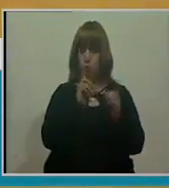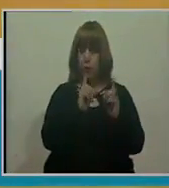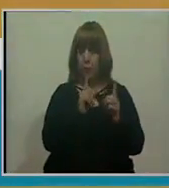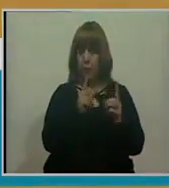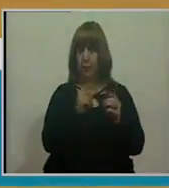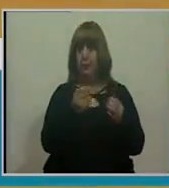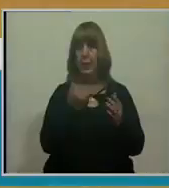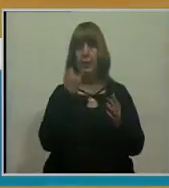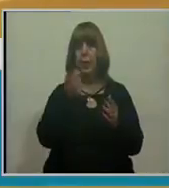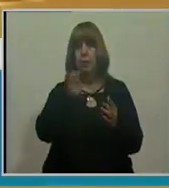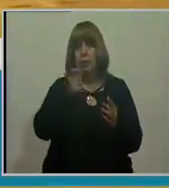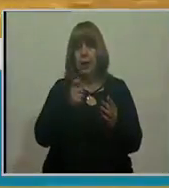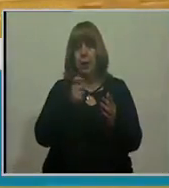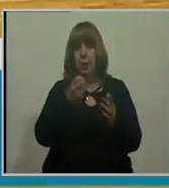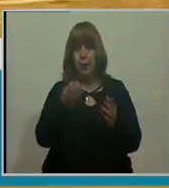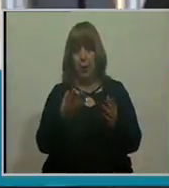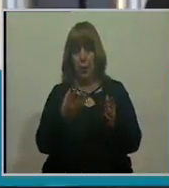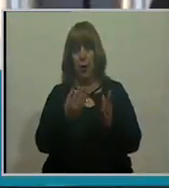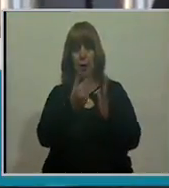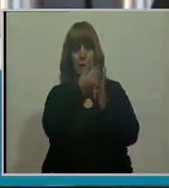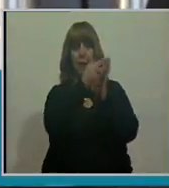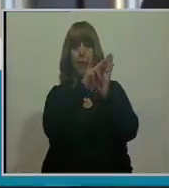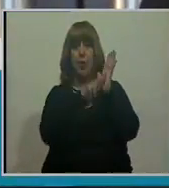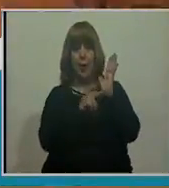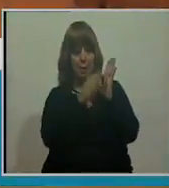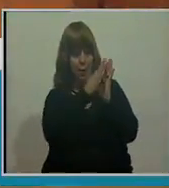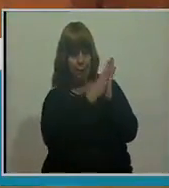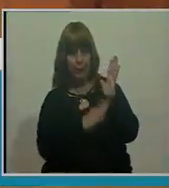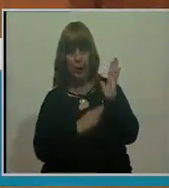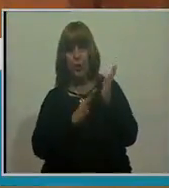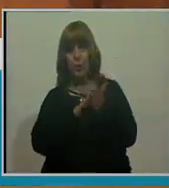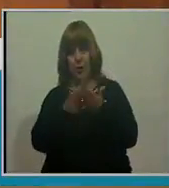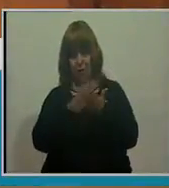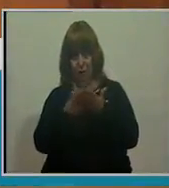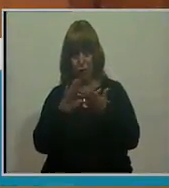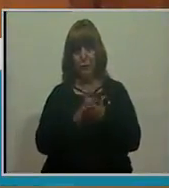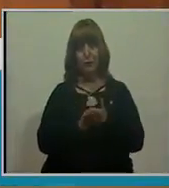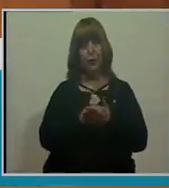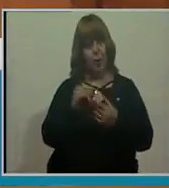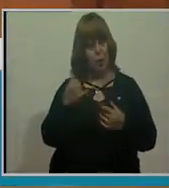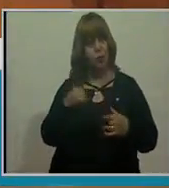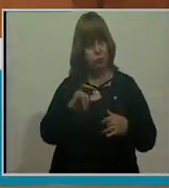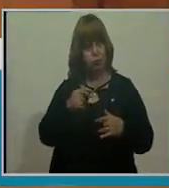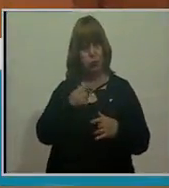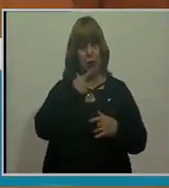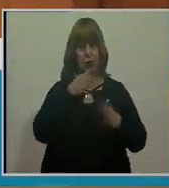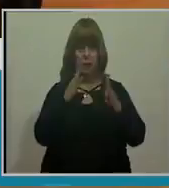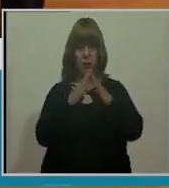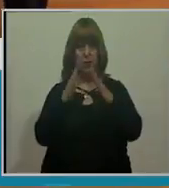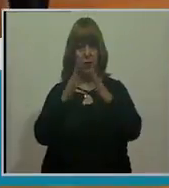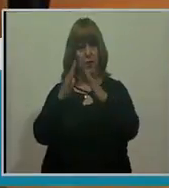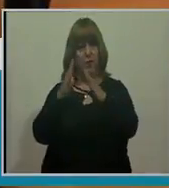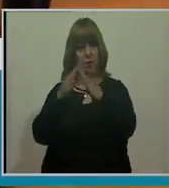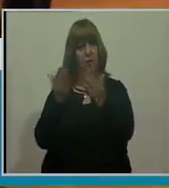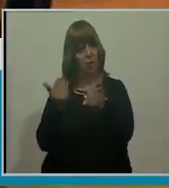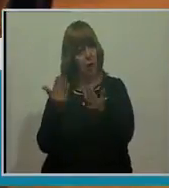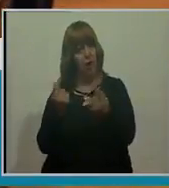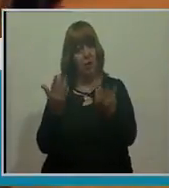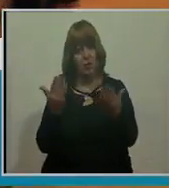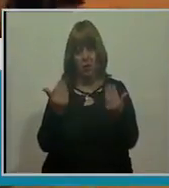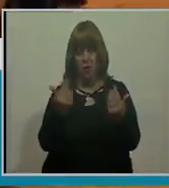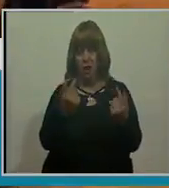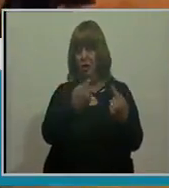nuevos programas lanzados en la provincia. La problemática de vivienda es una problemática que lleva muchos años el déficit habitacional de esta provincia y se está empezando a